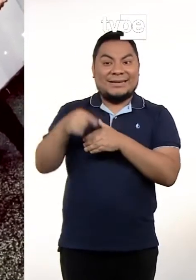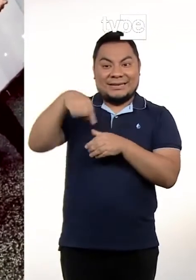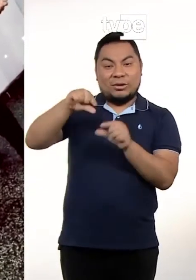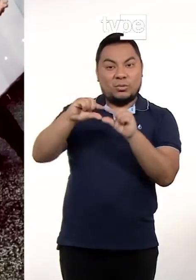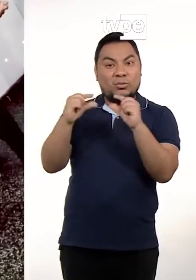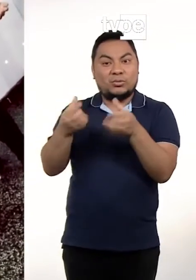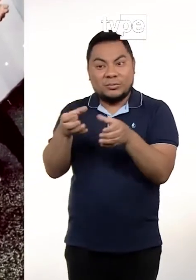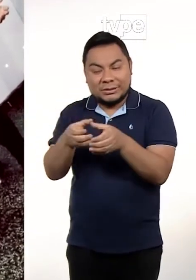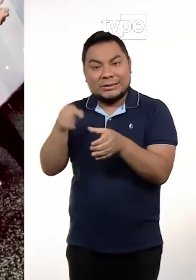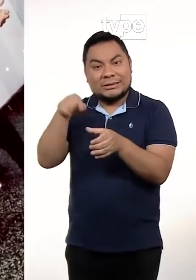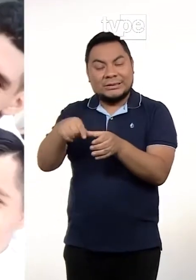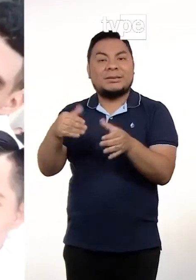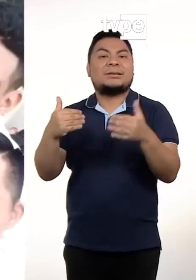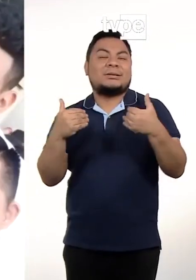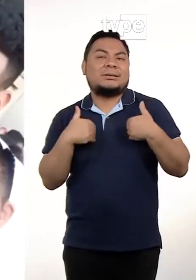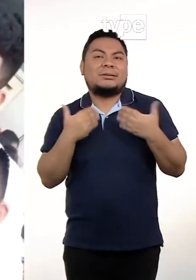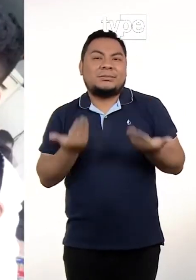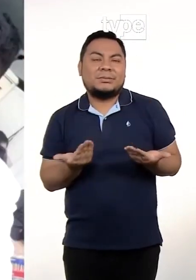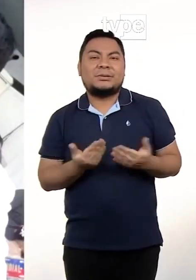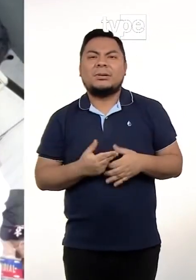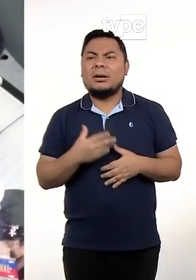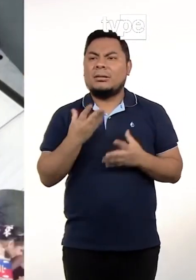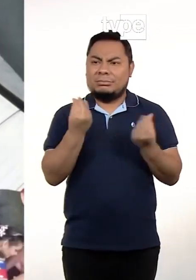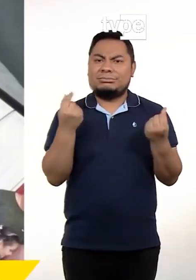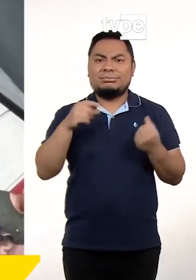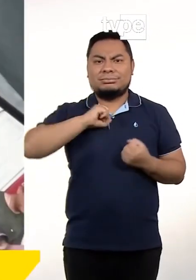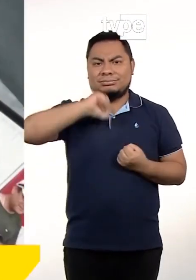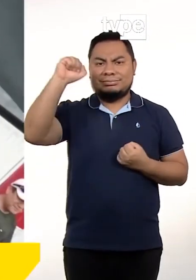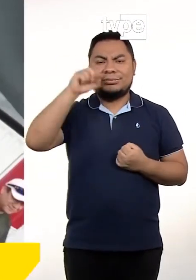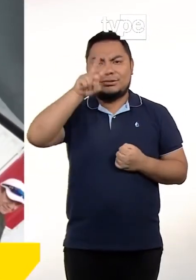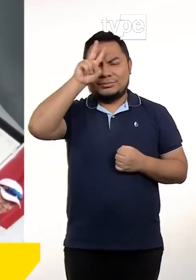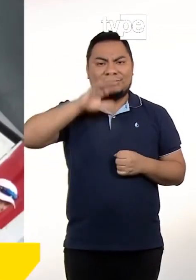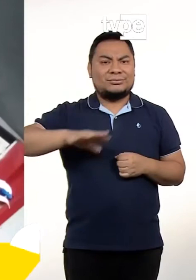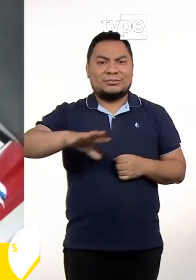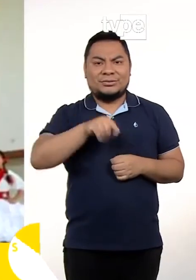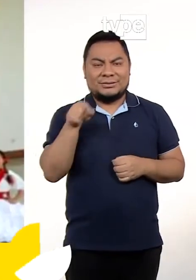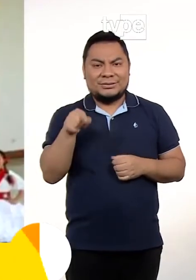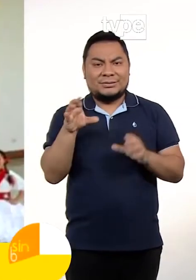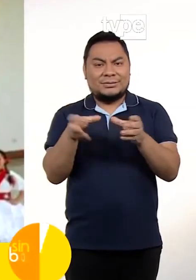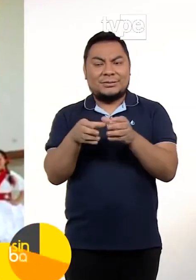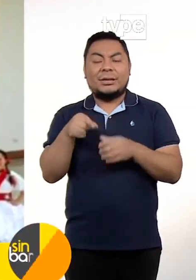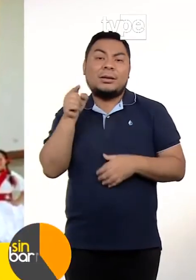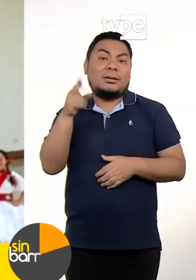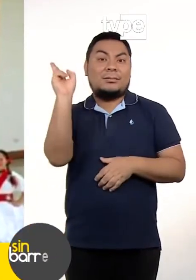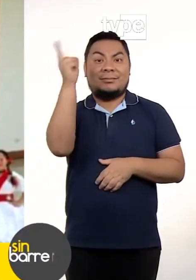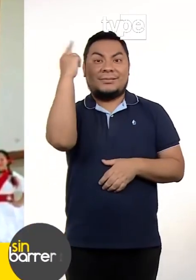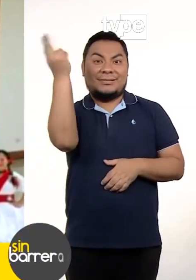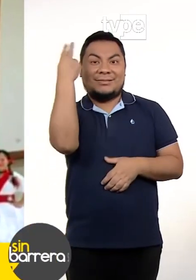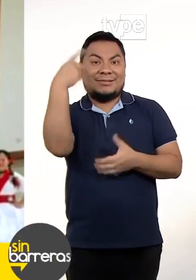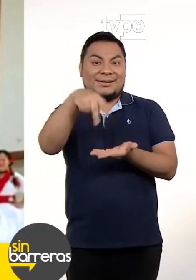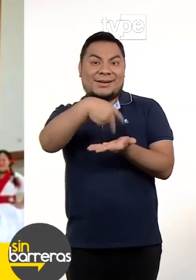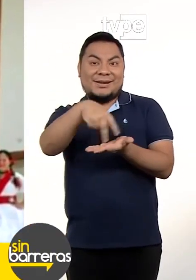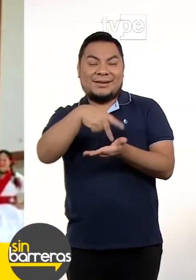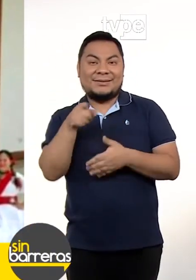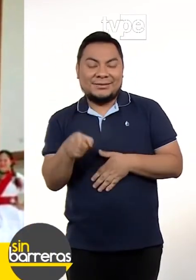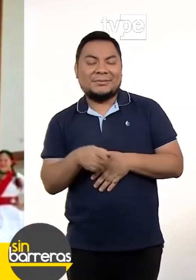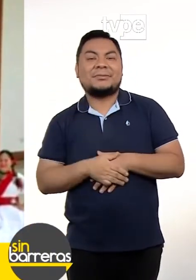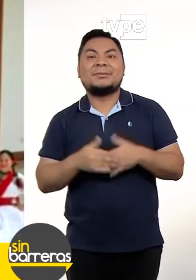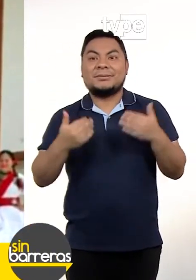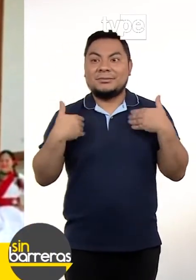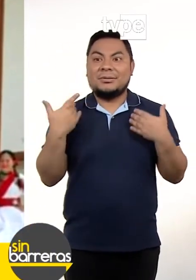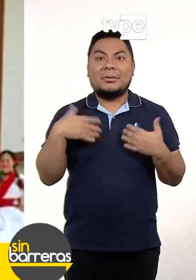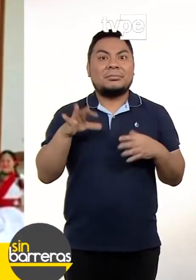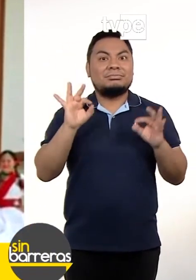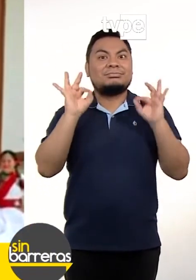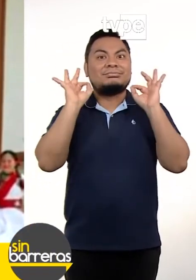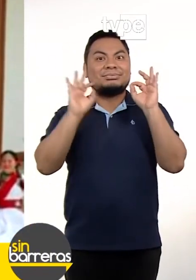habilidades diferentes, pues tenemos varios campeones nacionales. Al ver que en la marinera pues tuvimos, se